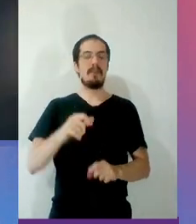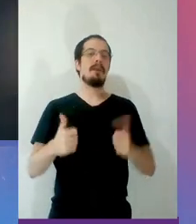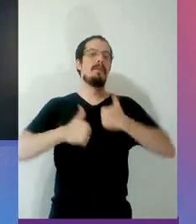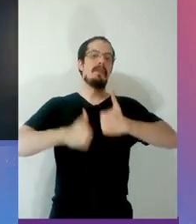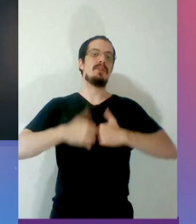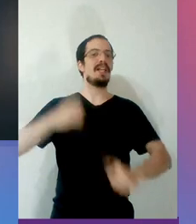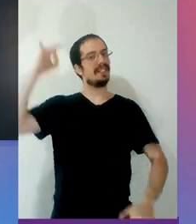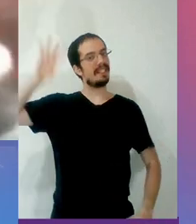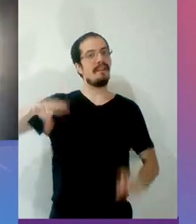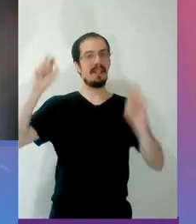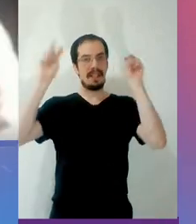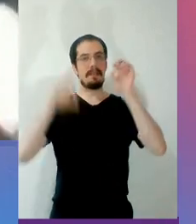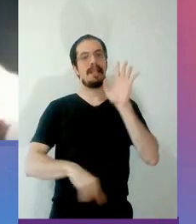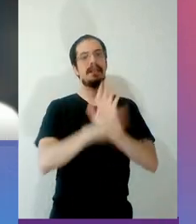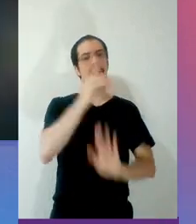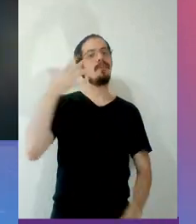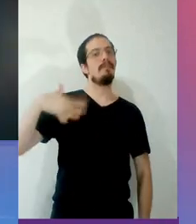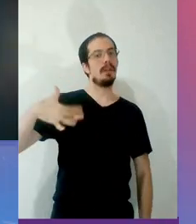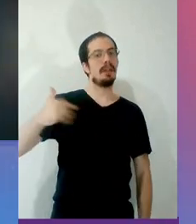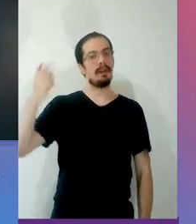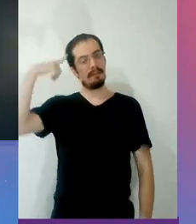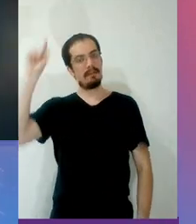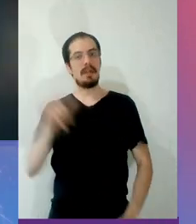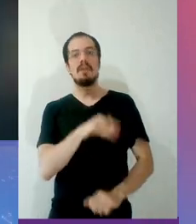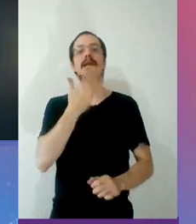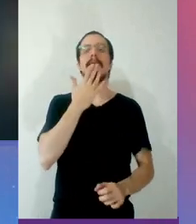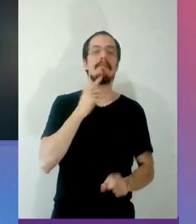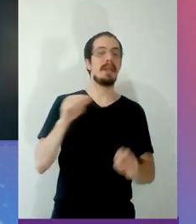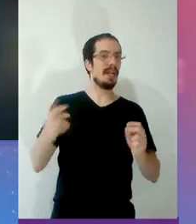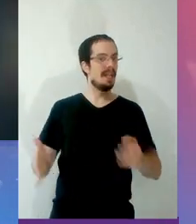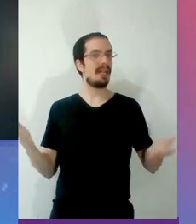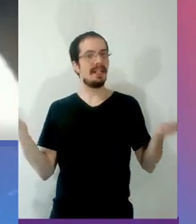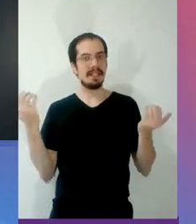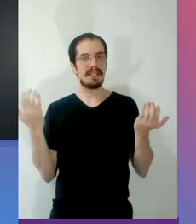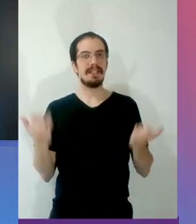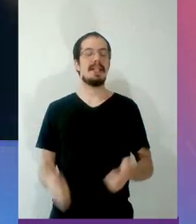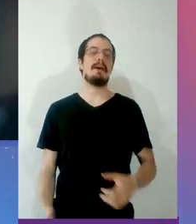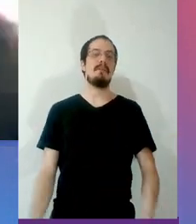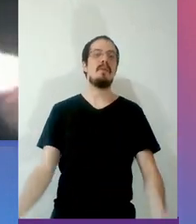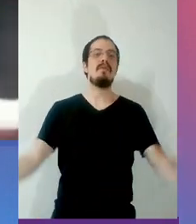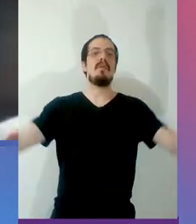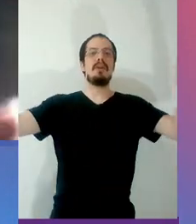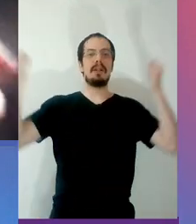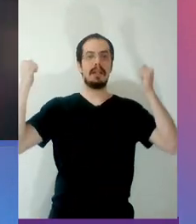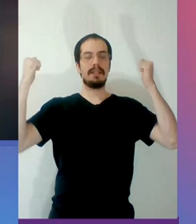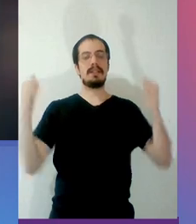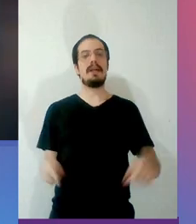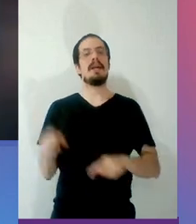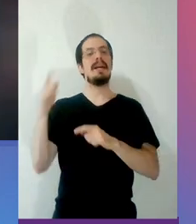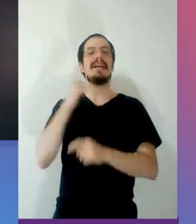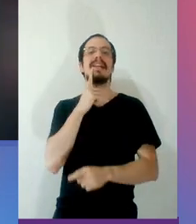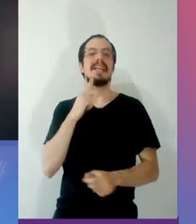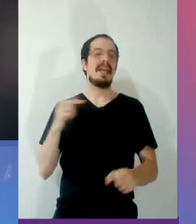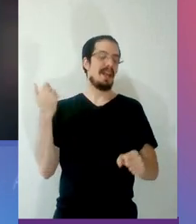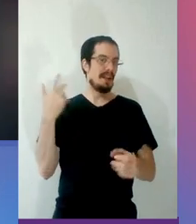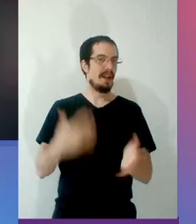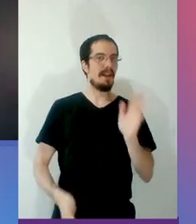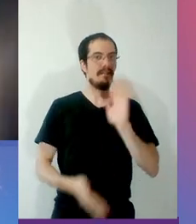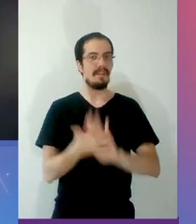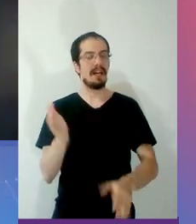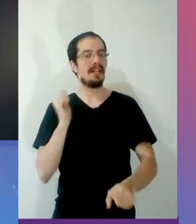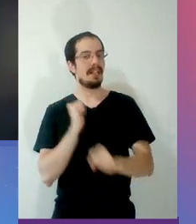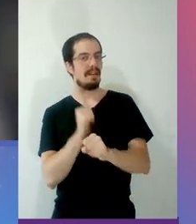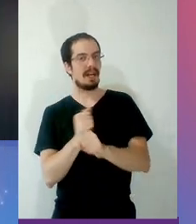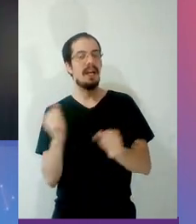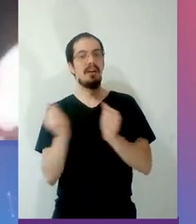por otro lado también es fortalecer los que finalmente van a trabajar con la gran masa de los chiquititos. Y